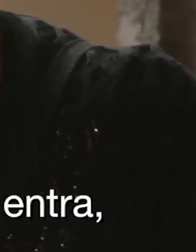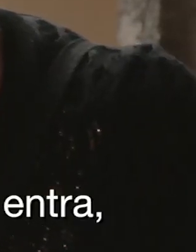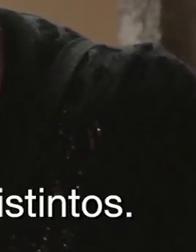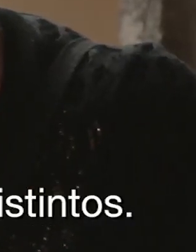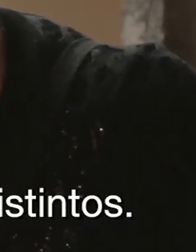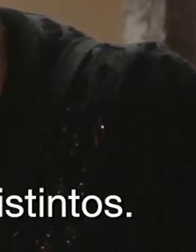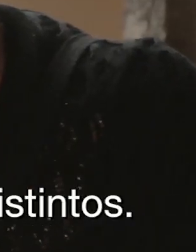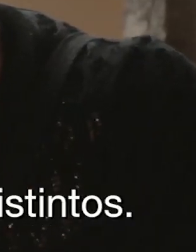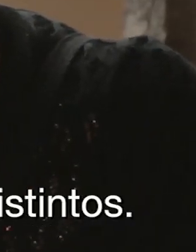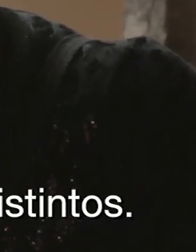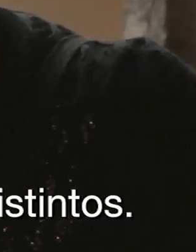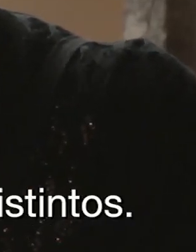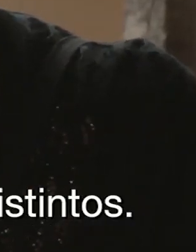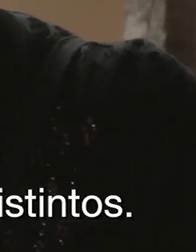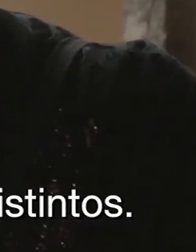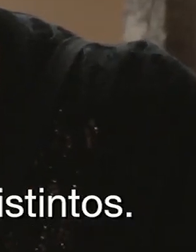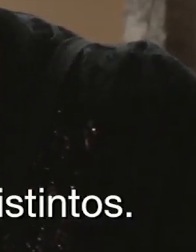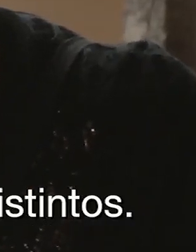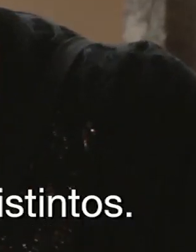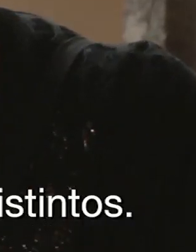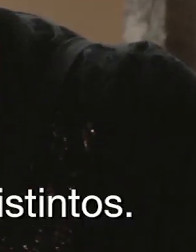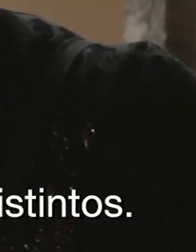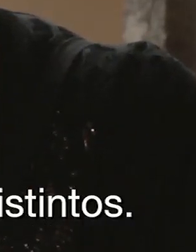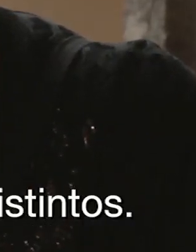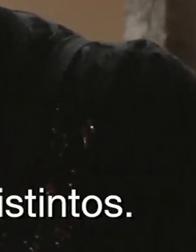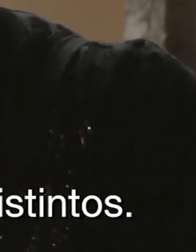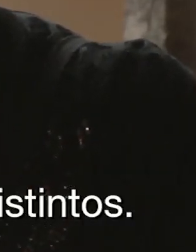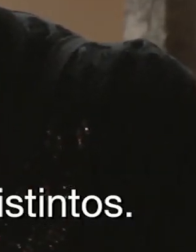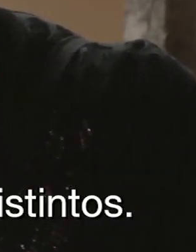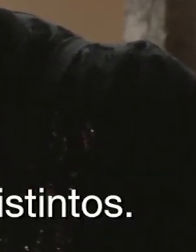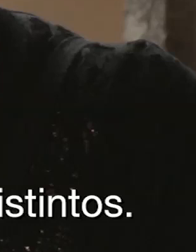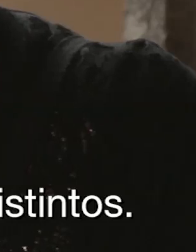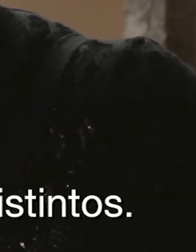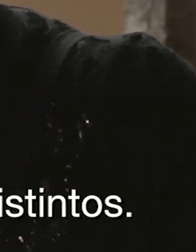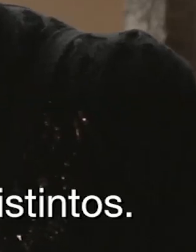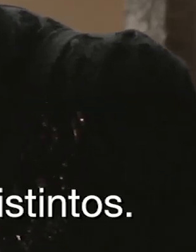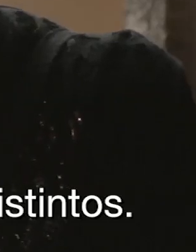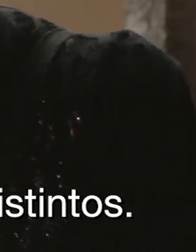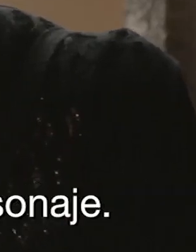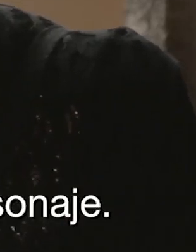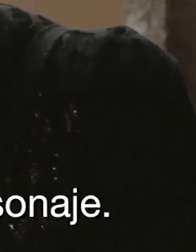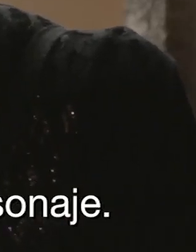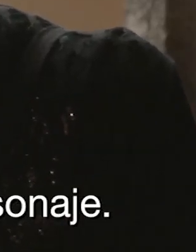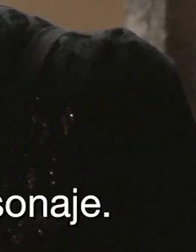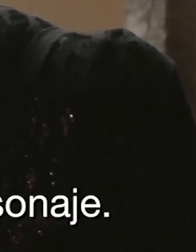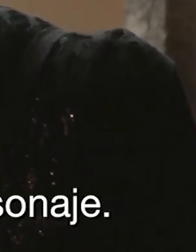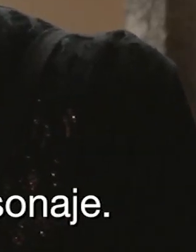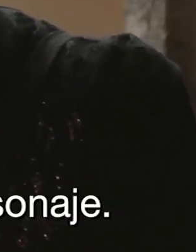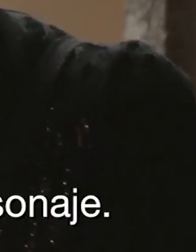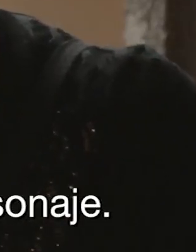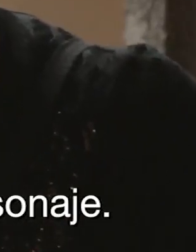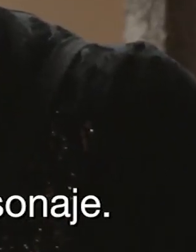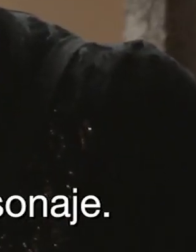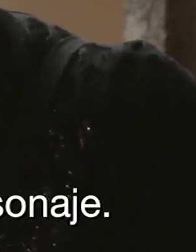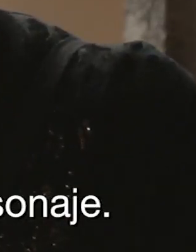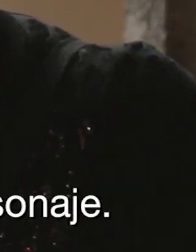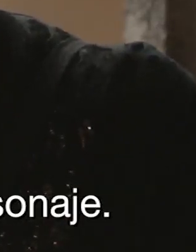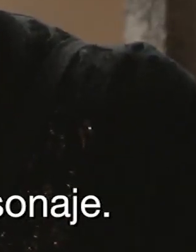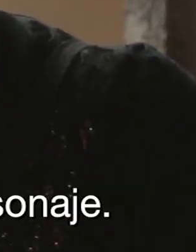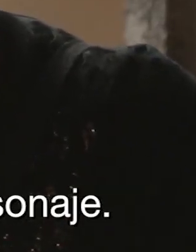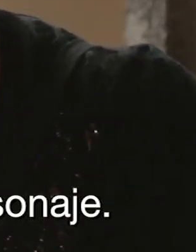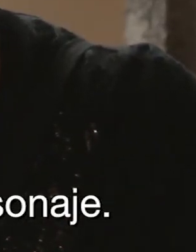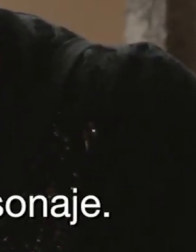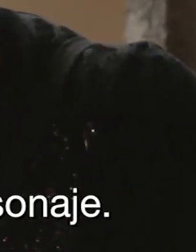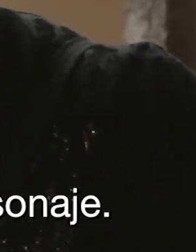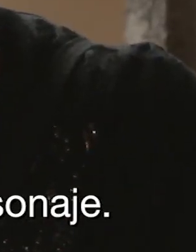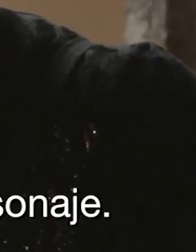the visitor come, he's in completely different time, different space. And there is our installation